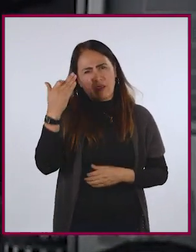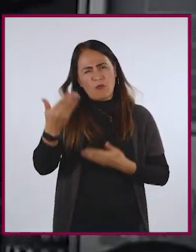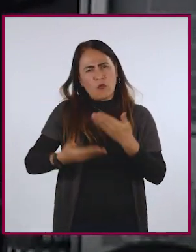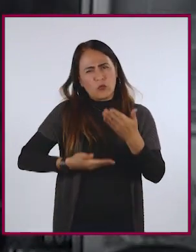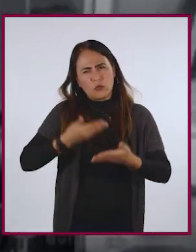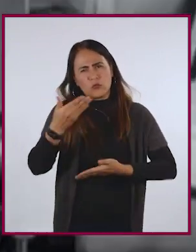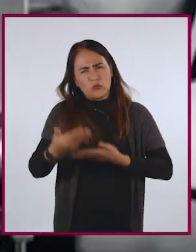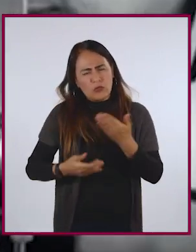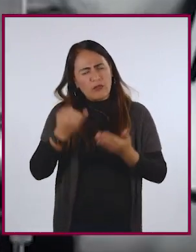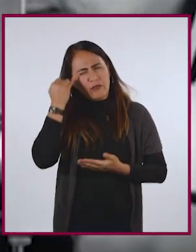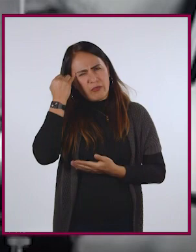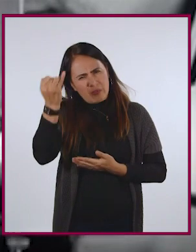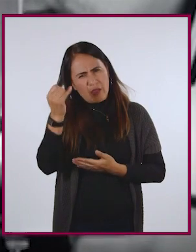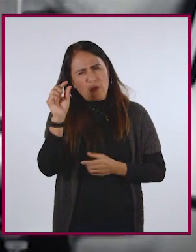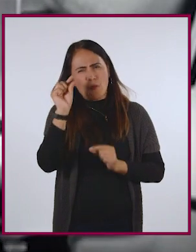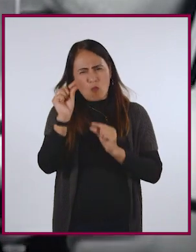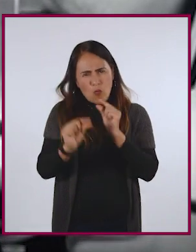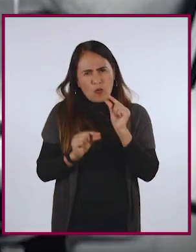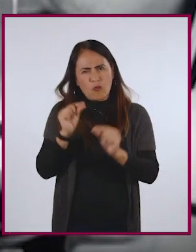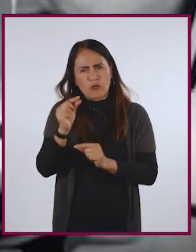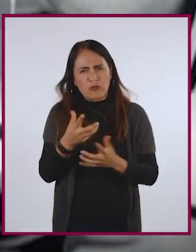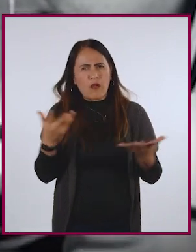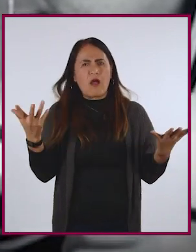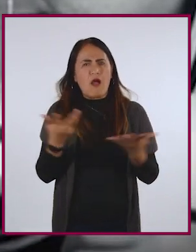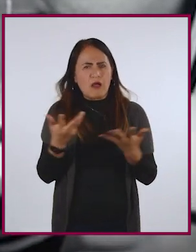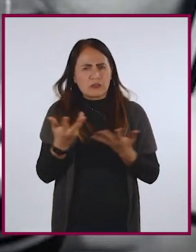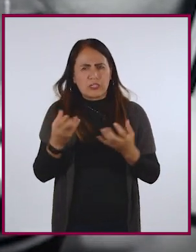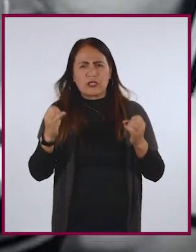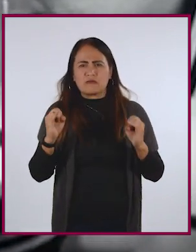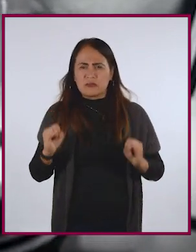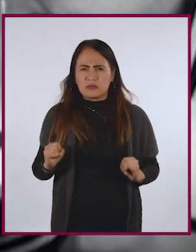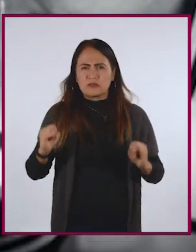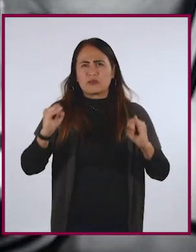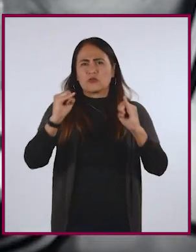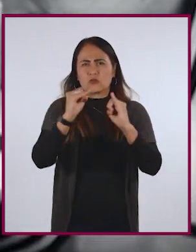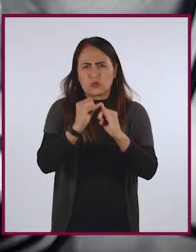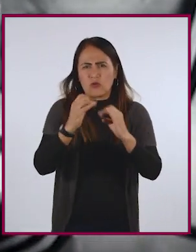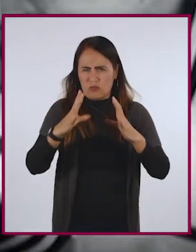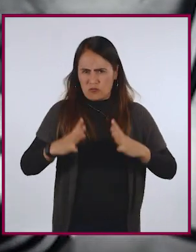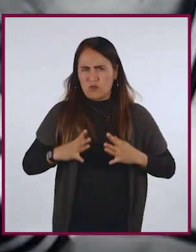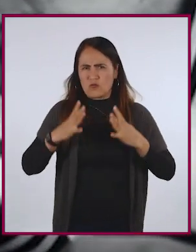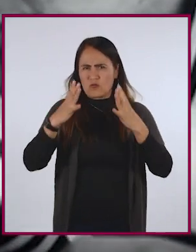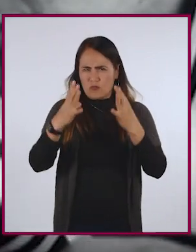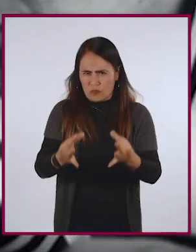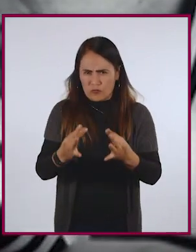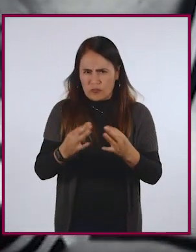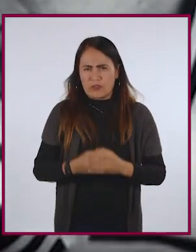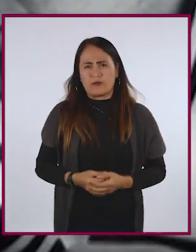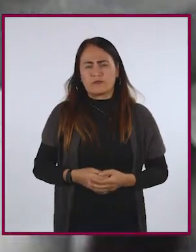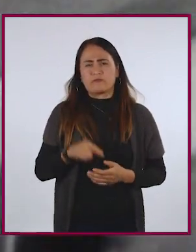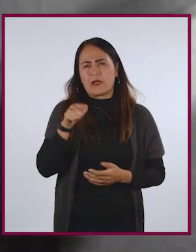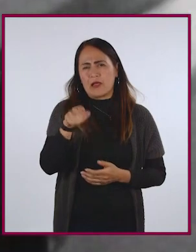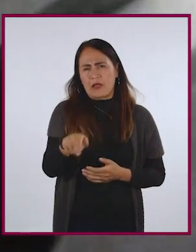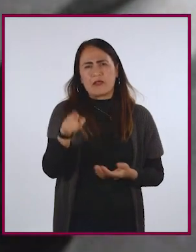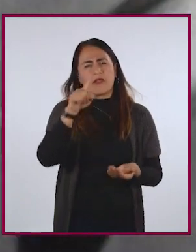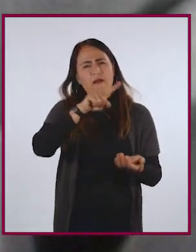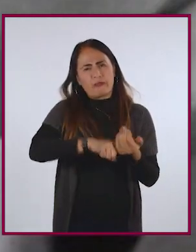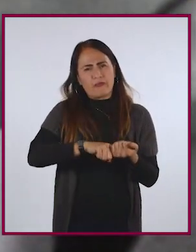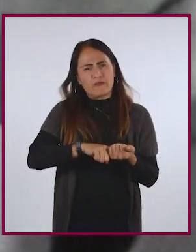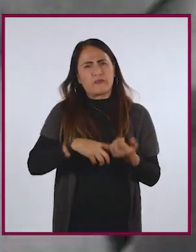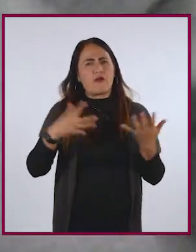el tiempo, va madurando la idea de poder crear una institución donde se pudieran